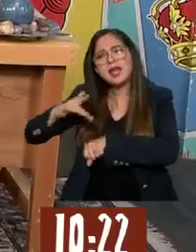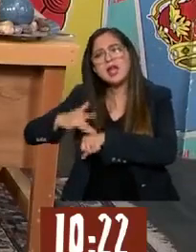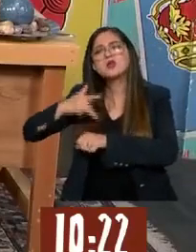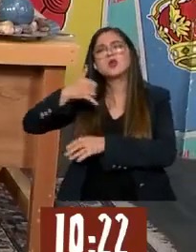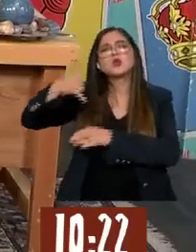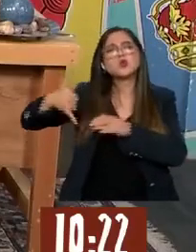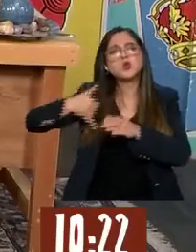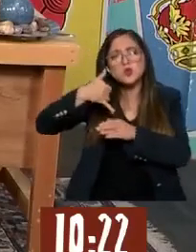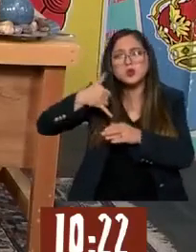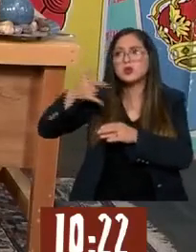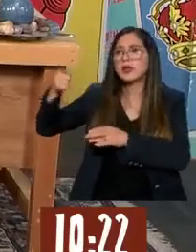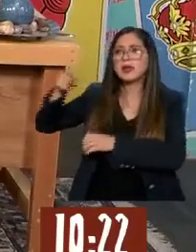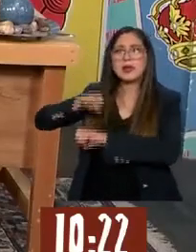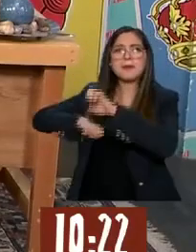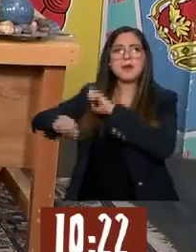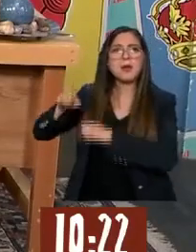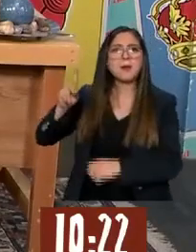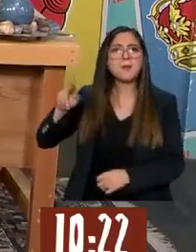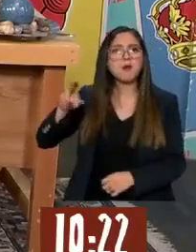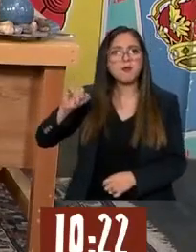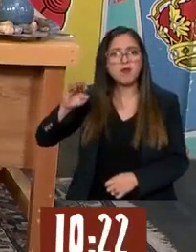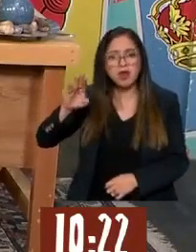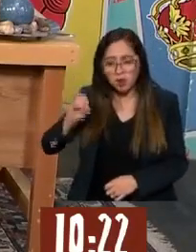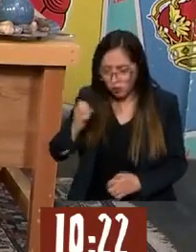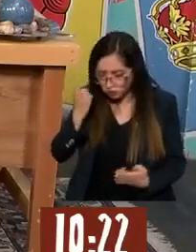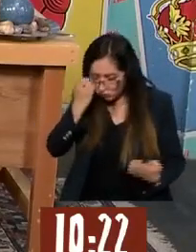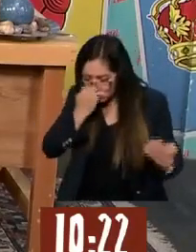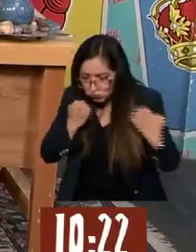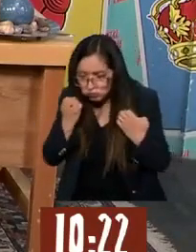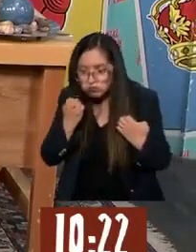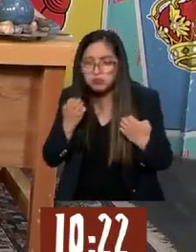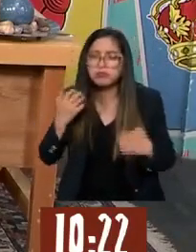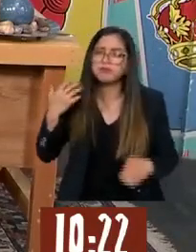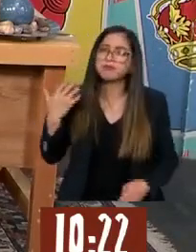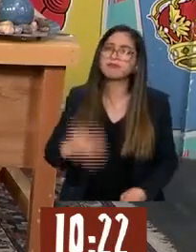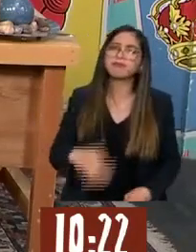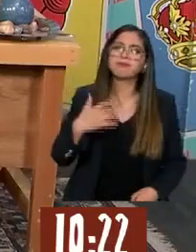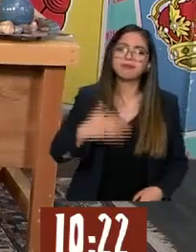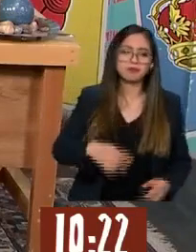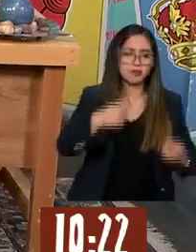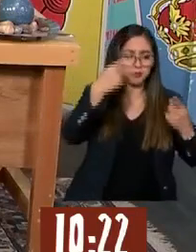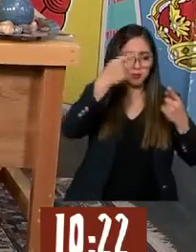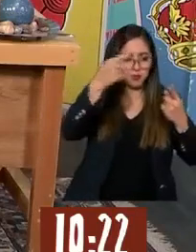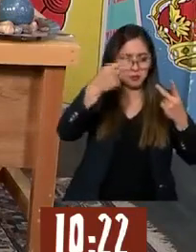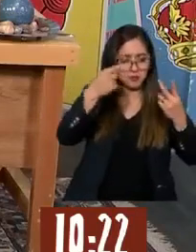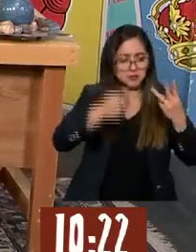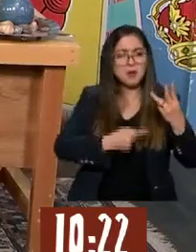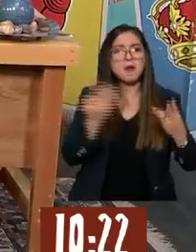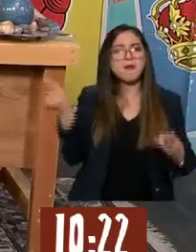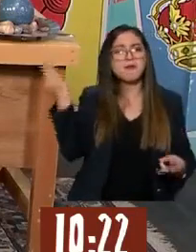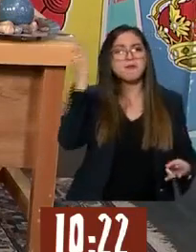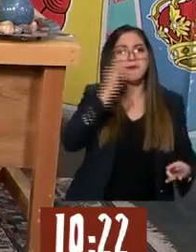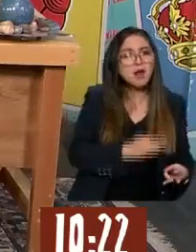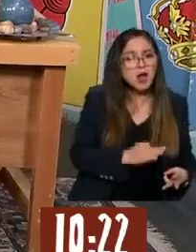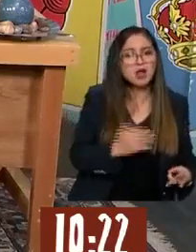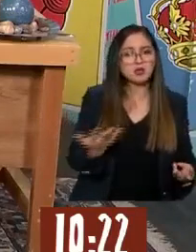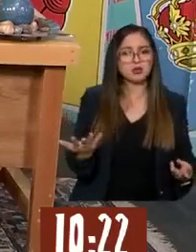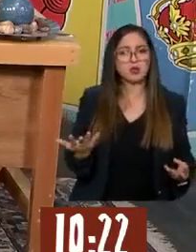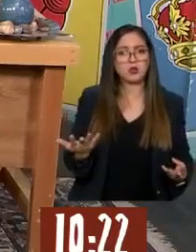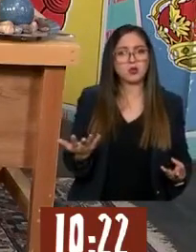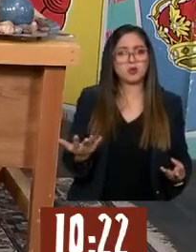trarará, hace poco, y se los dejó pelados diciendo qué tanto tenían. Y eso está